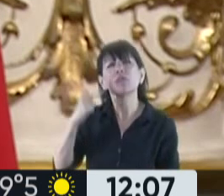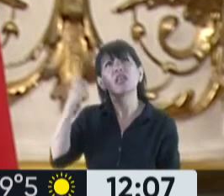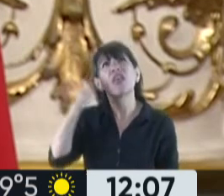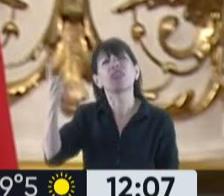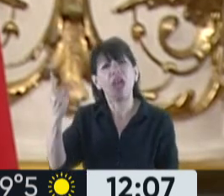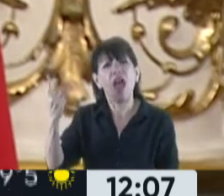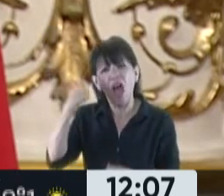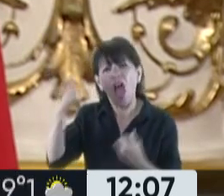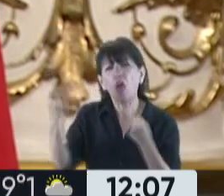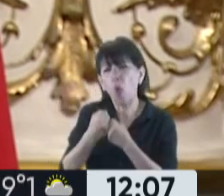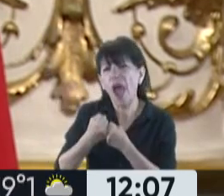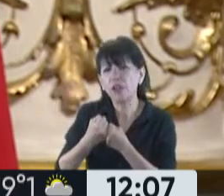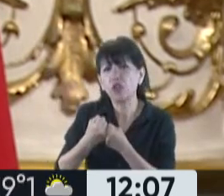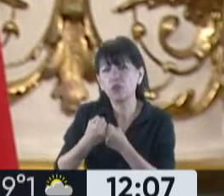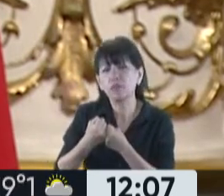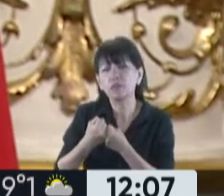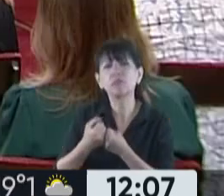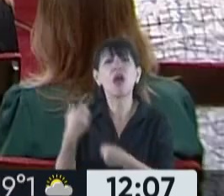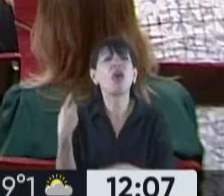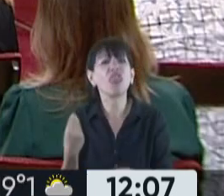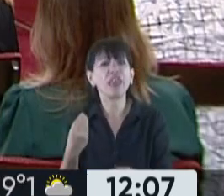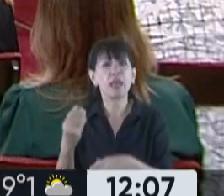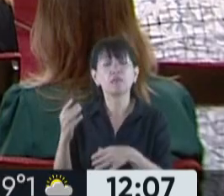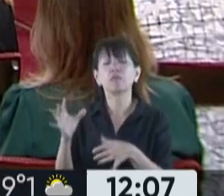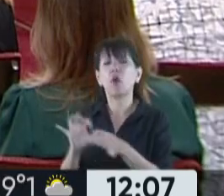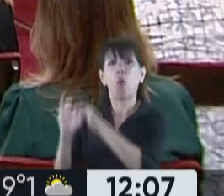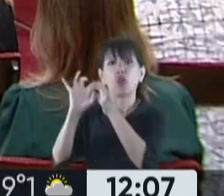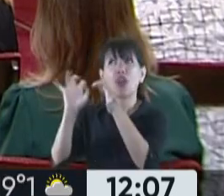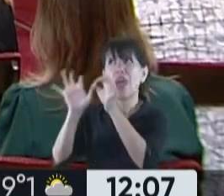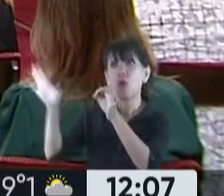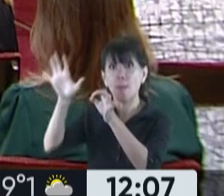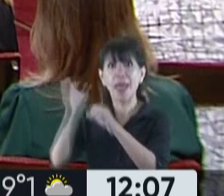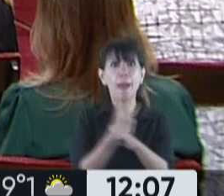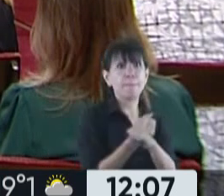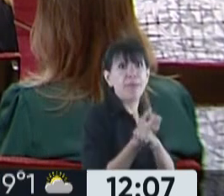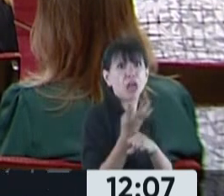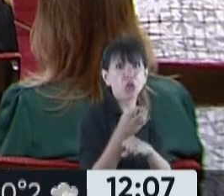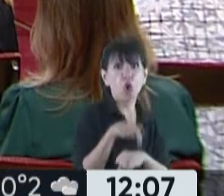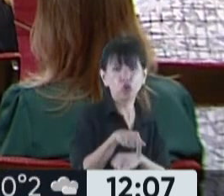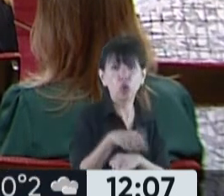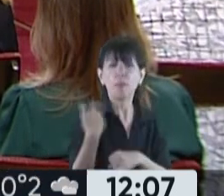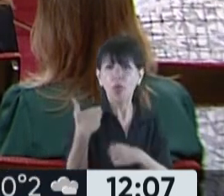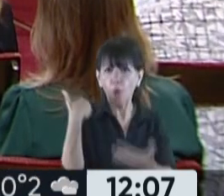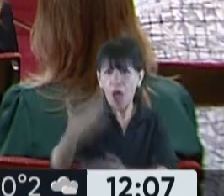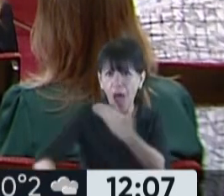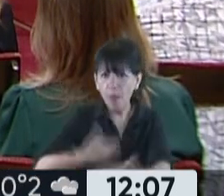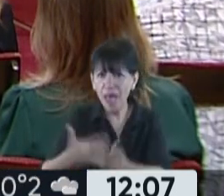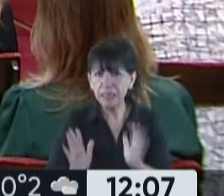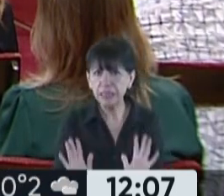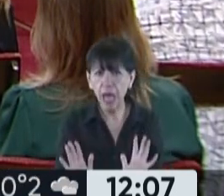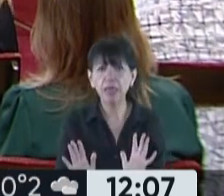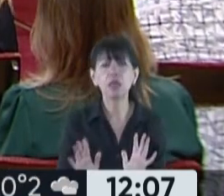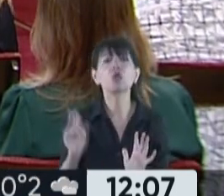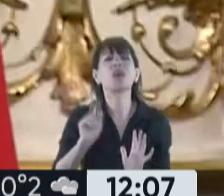de que también podemos avanzar en los acuerdos de la Unión Europea y el Mercosur en otros aspectos que no tengan que ver esencialmente